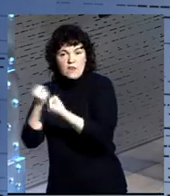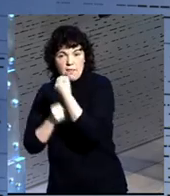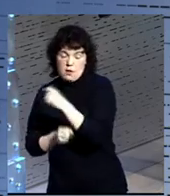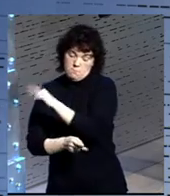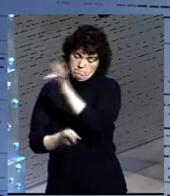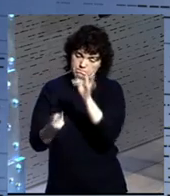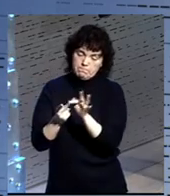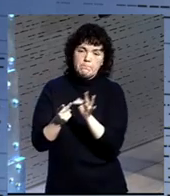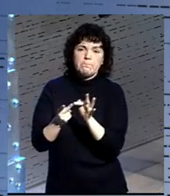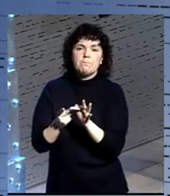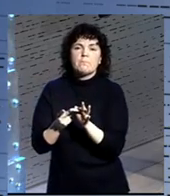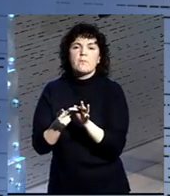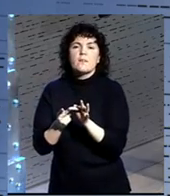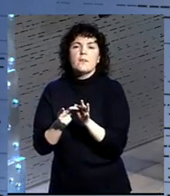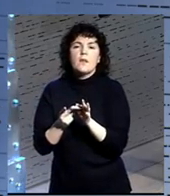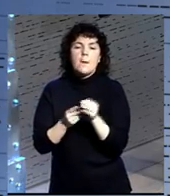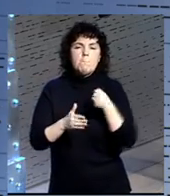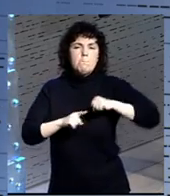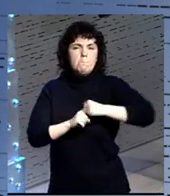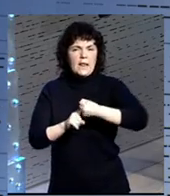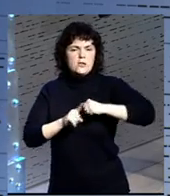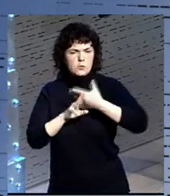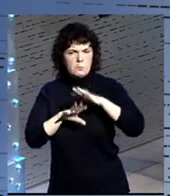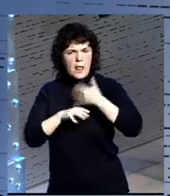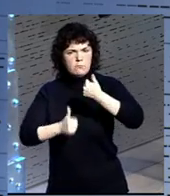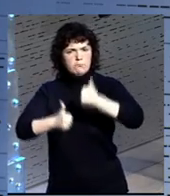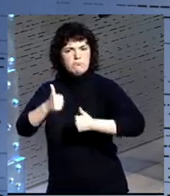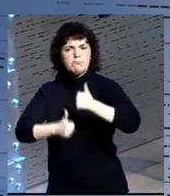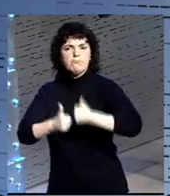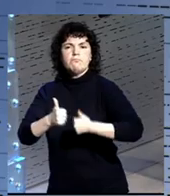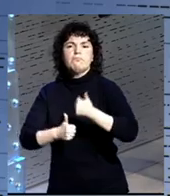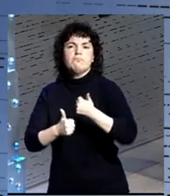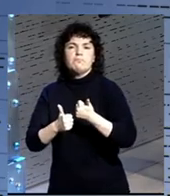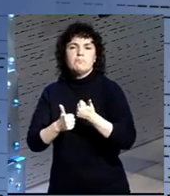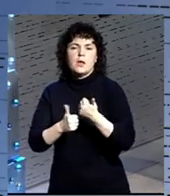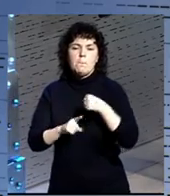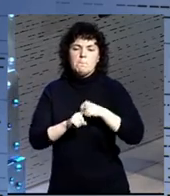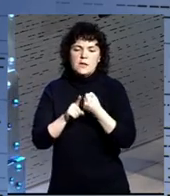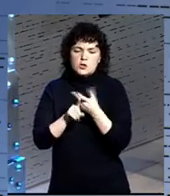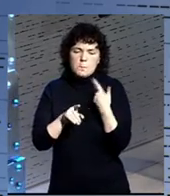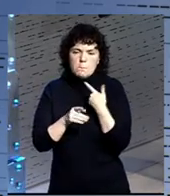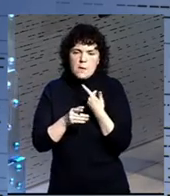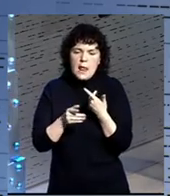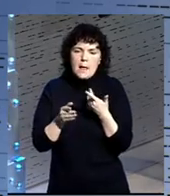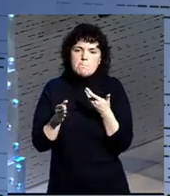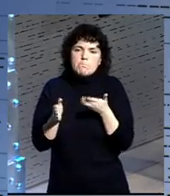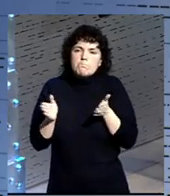dos, una presión competitiva, una presión de estrechamiento de márgenes